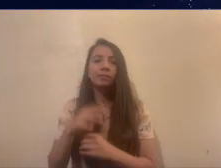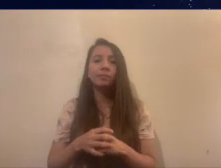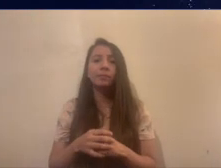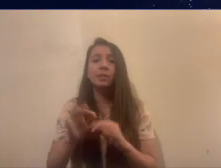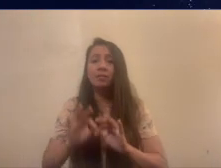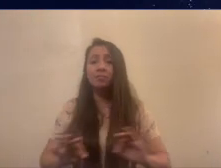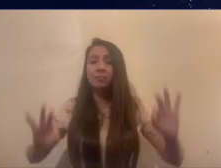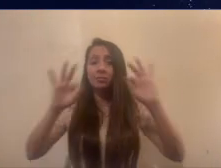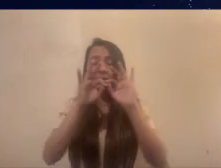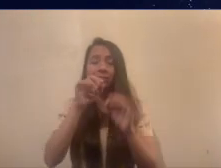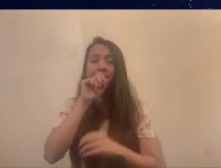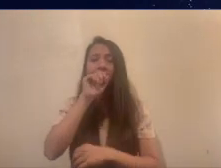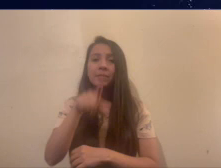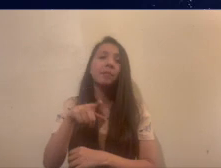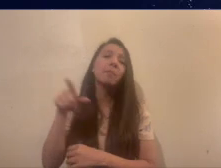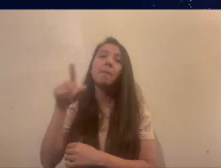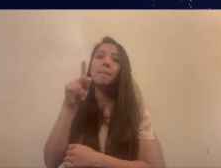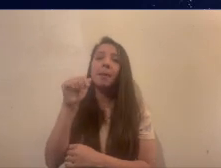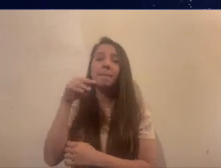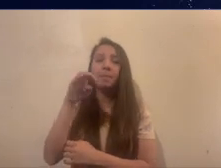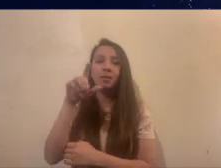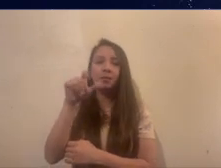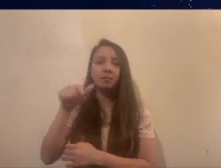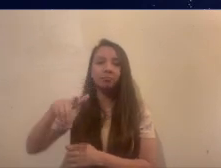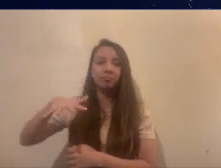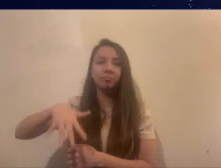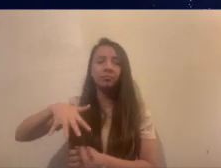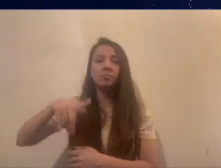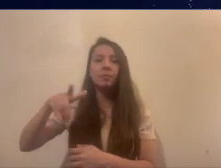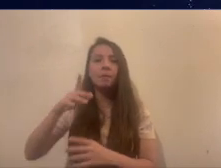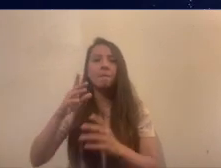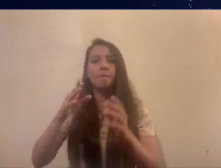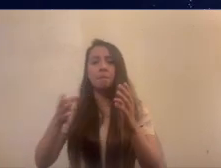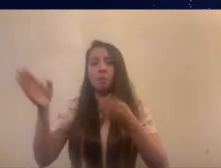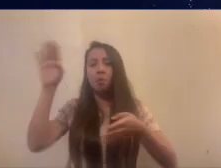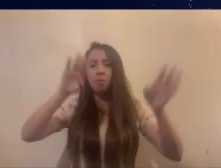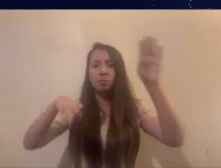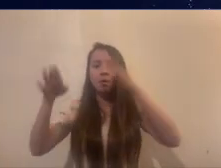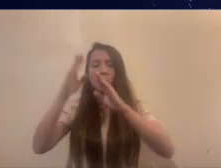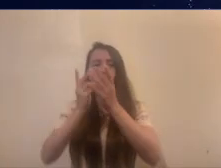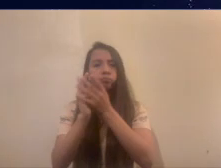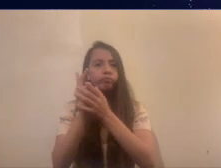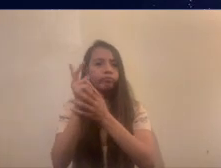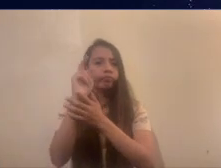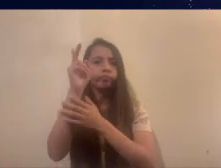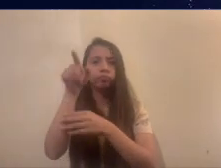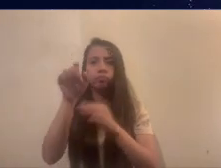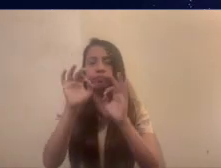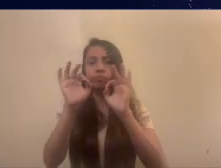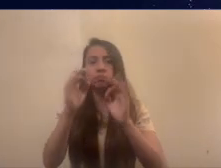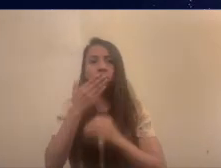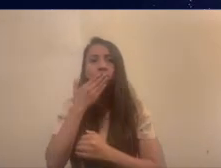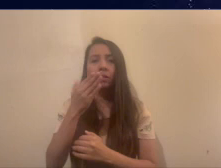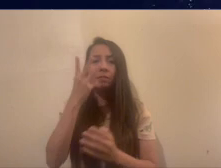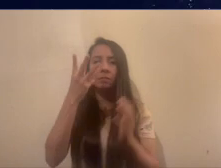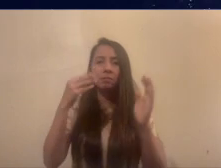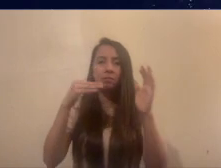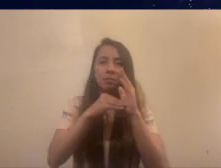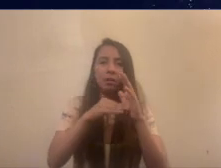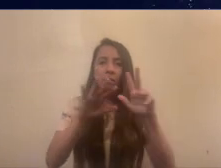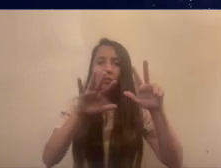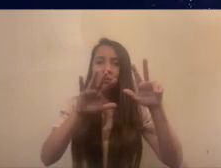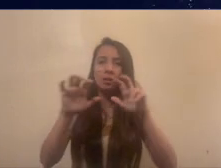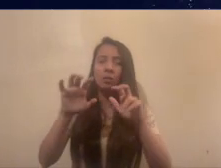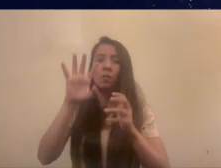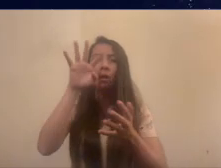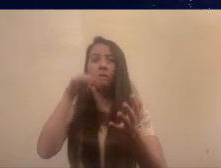esta variedad, como ya les ha dicho Pamela, está adaptada a la alta montaña, se desarrolla perfectamente entre los